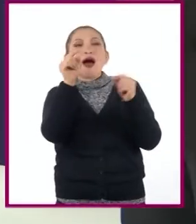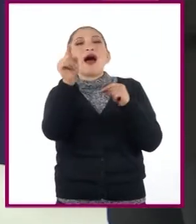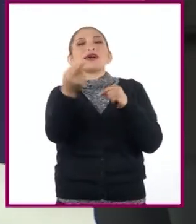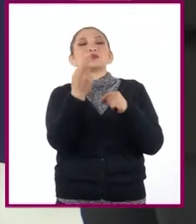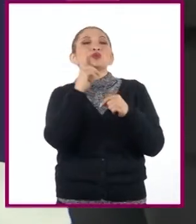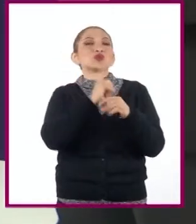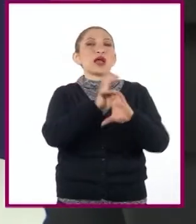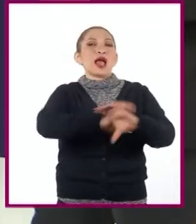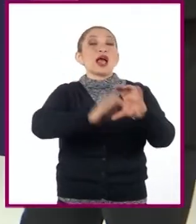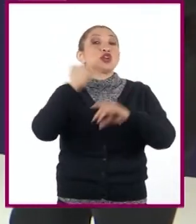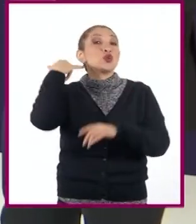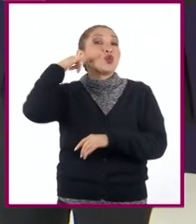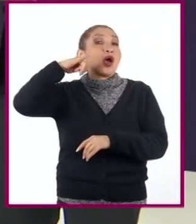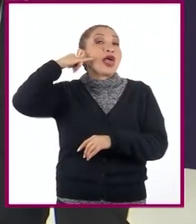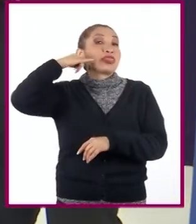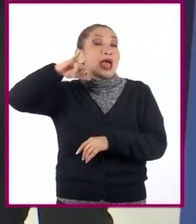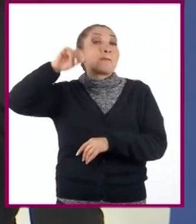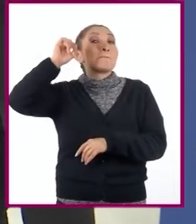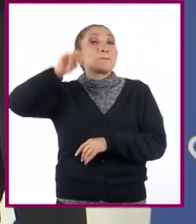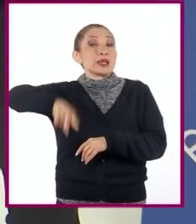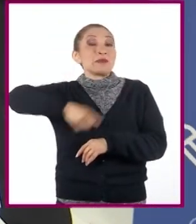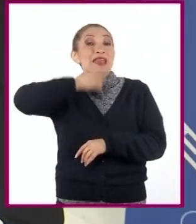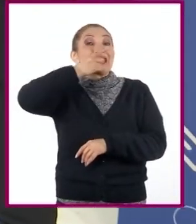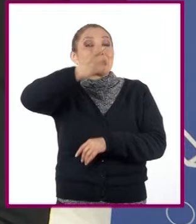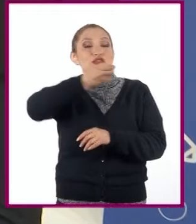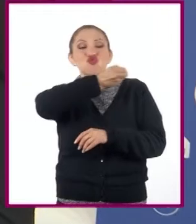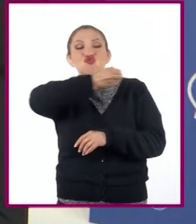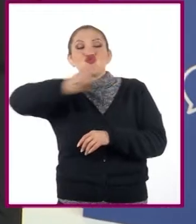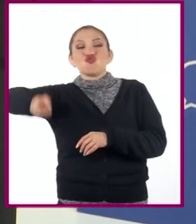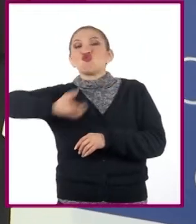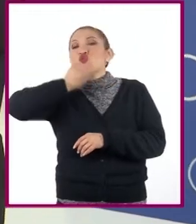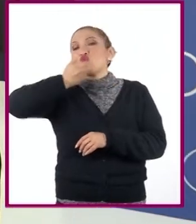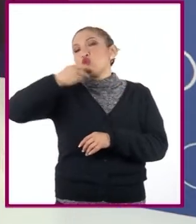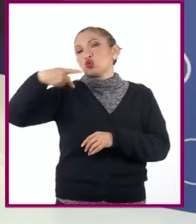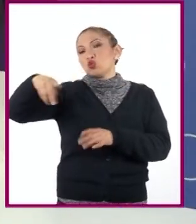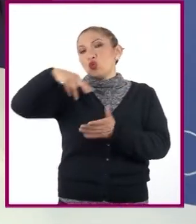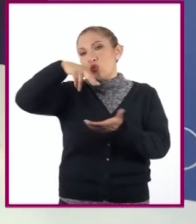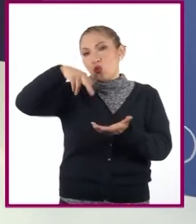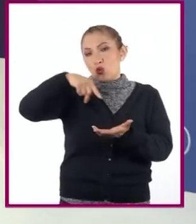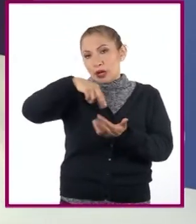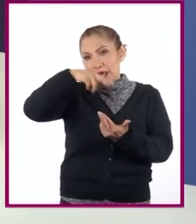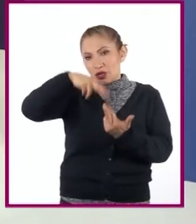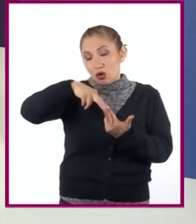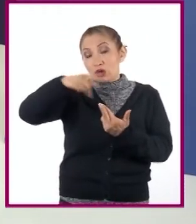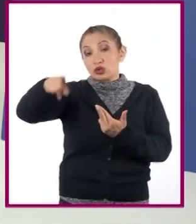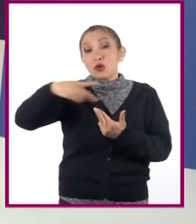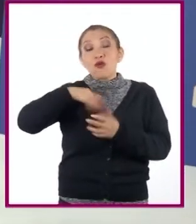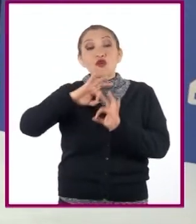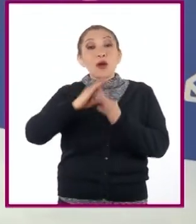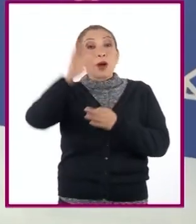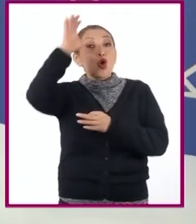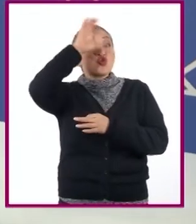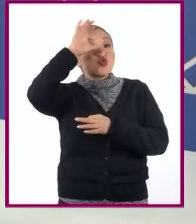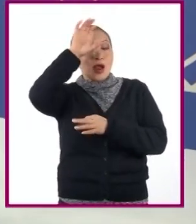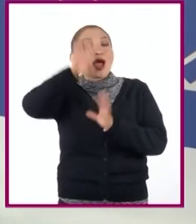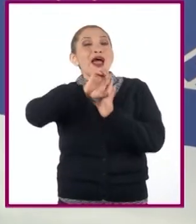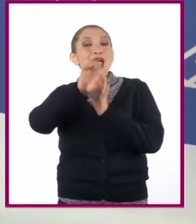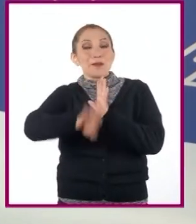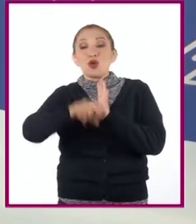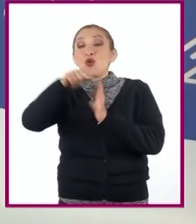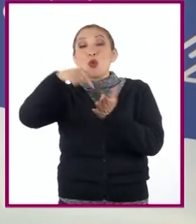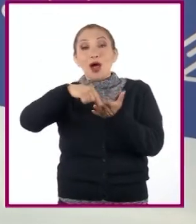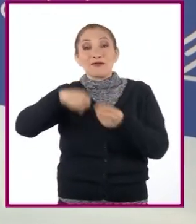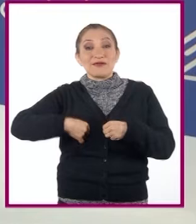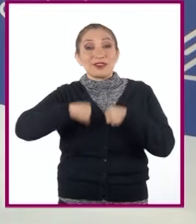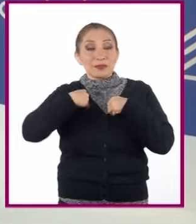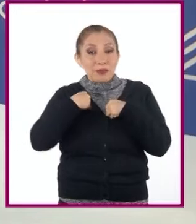una cantante de Yucatán, misma que dice una copla tradicional. Además, sus expresiones culturales son referentes del lugar donde